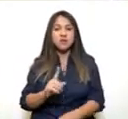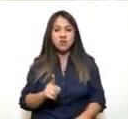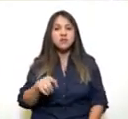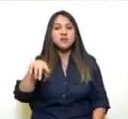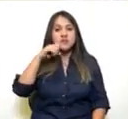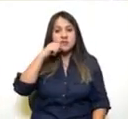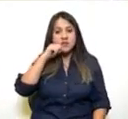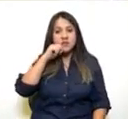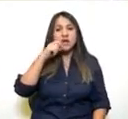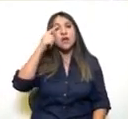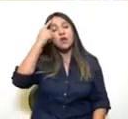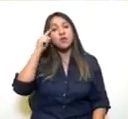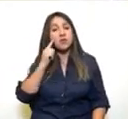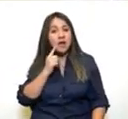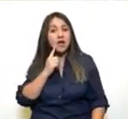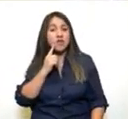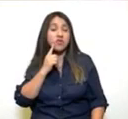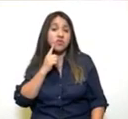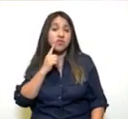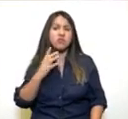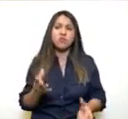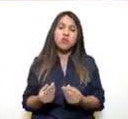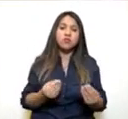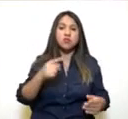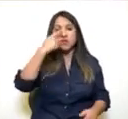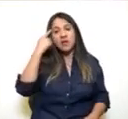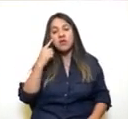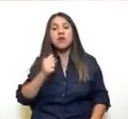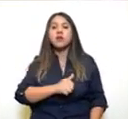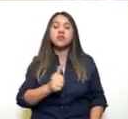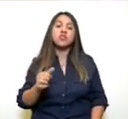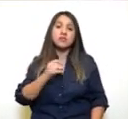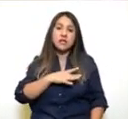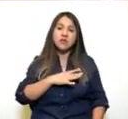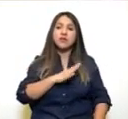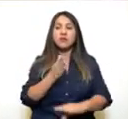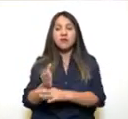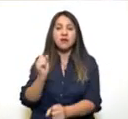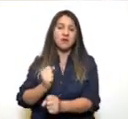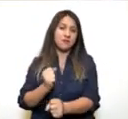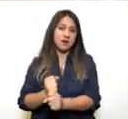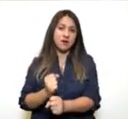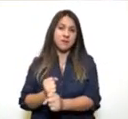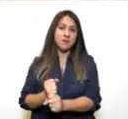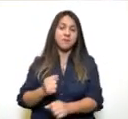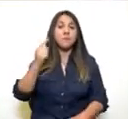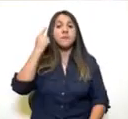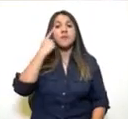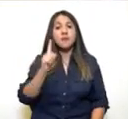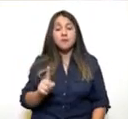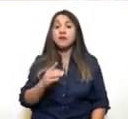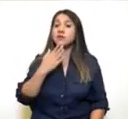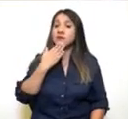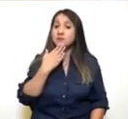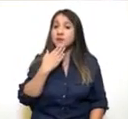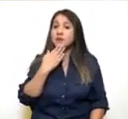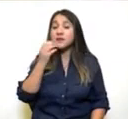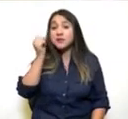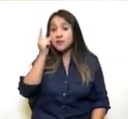daño que se le ha hecho a los chilenos que salen a trabajar pero también entiendo